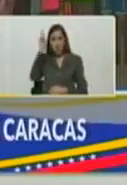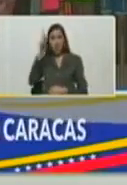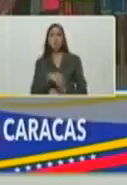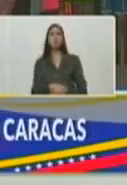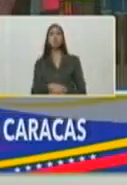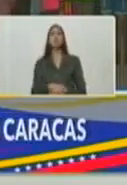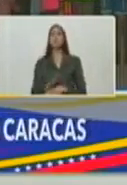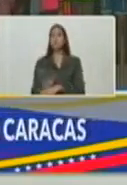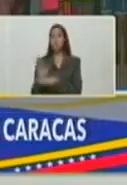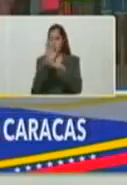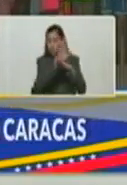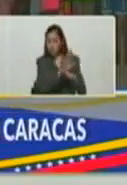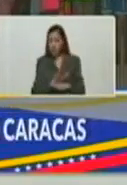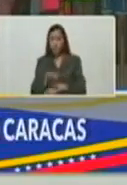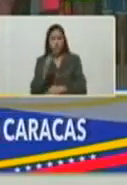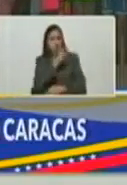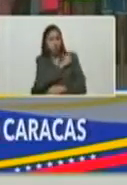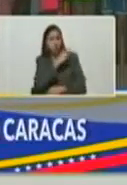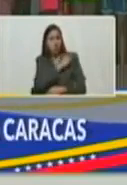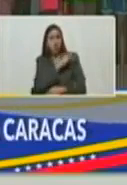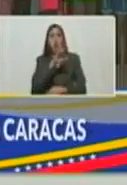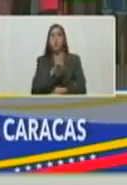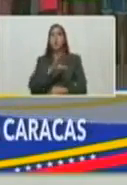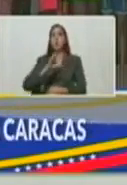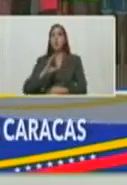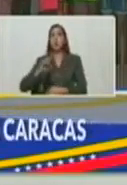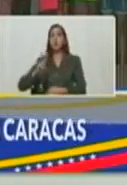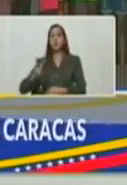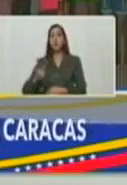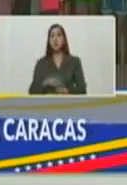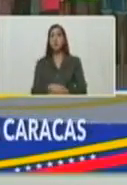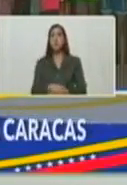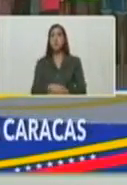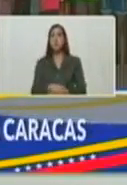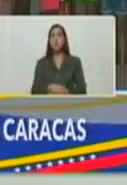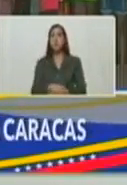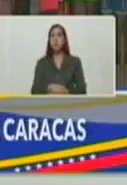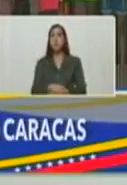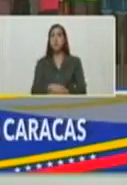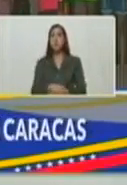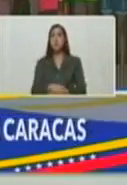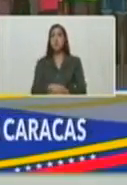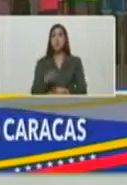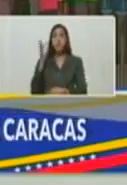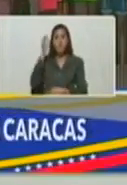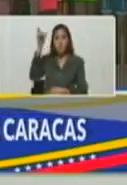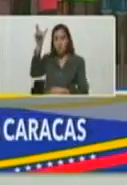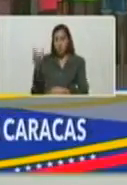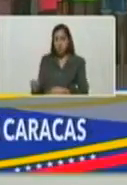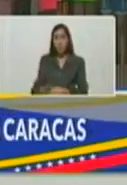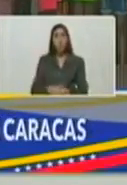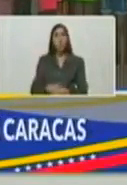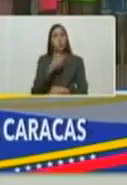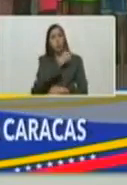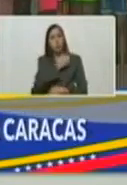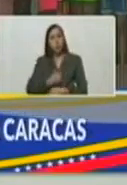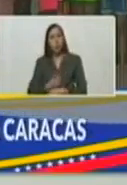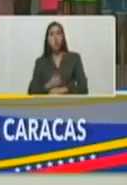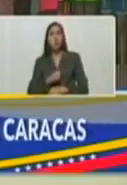protectora de la Universidad Central de Venezuela, la profesora Jacqueline Faría y presidenta de la misión Venezuela